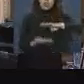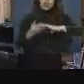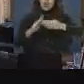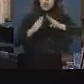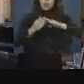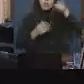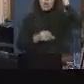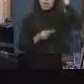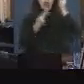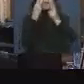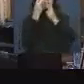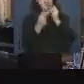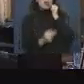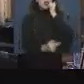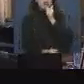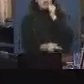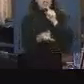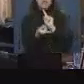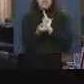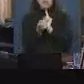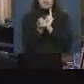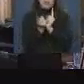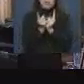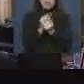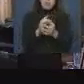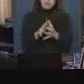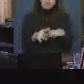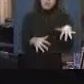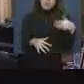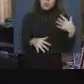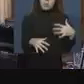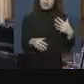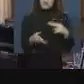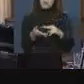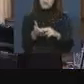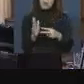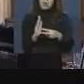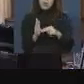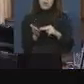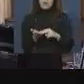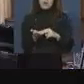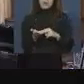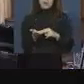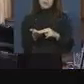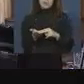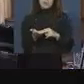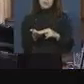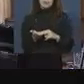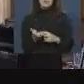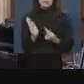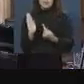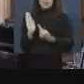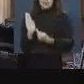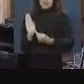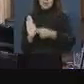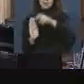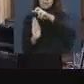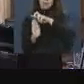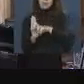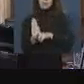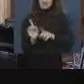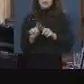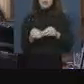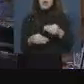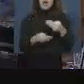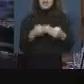indígenas vemos como en el día a día esto se ha transformado en un tremendo problema por eso señor presidente este proyecto es un